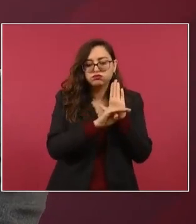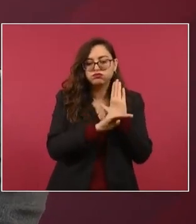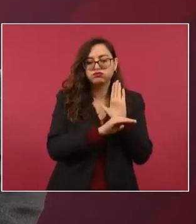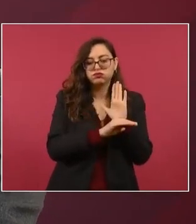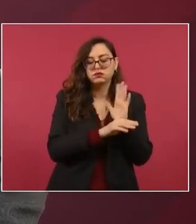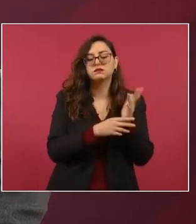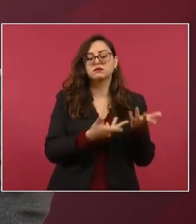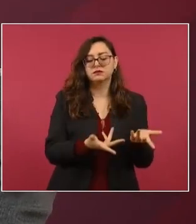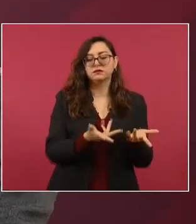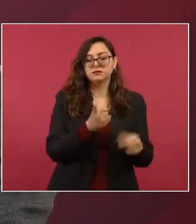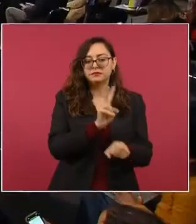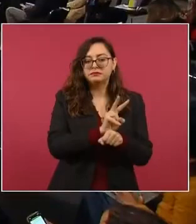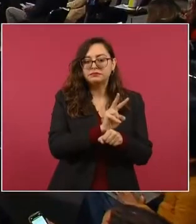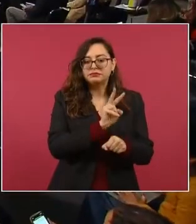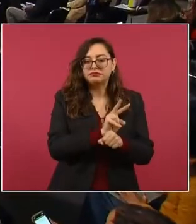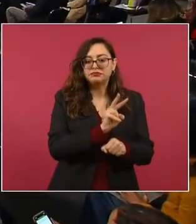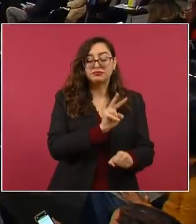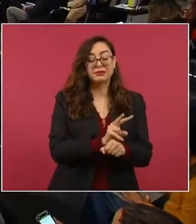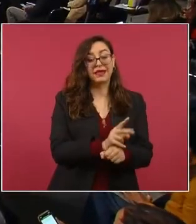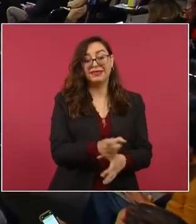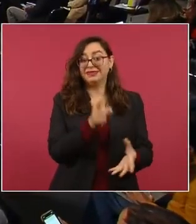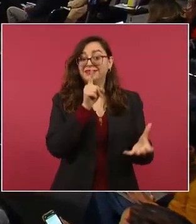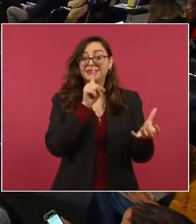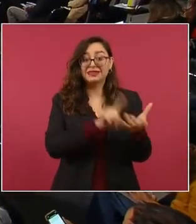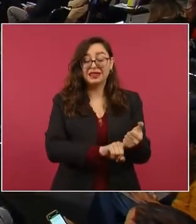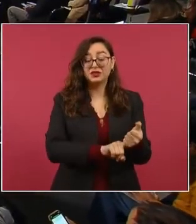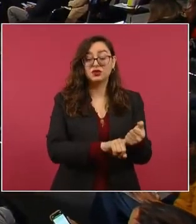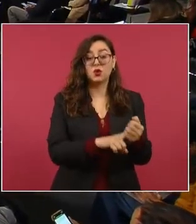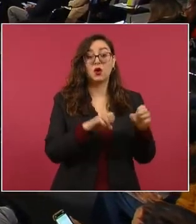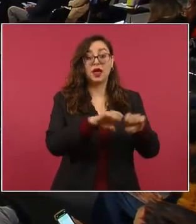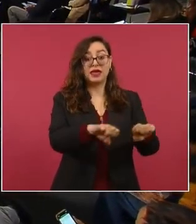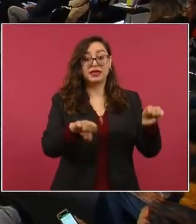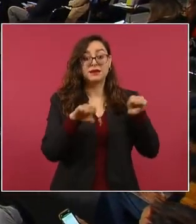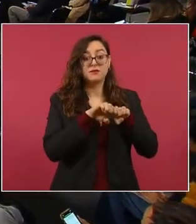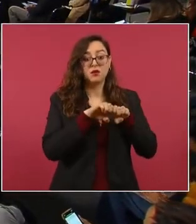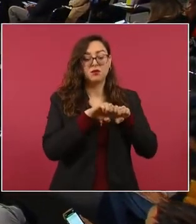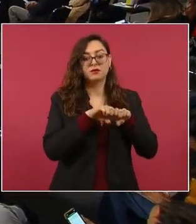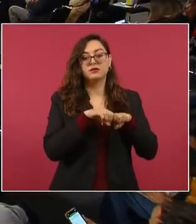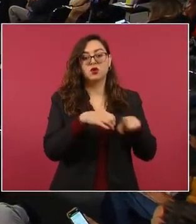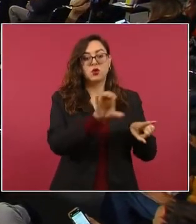pasan por varias instancias